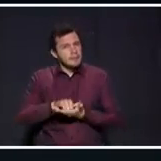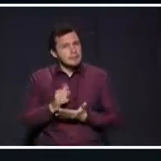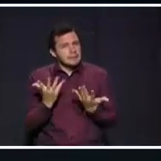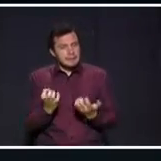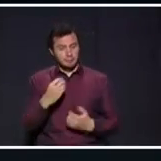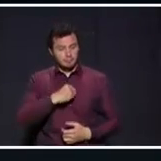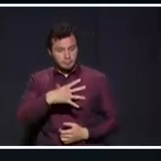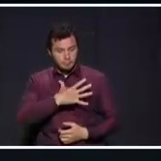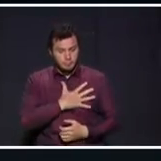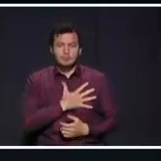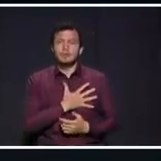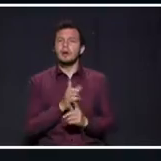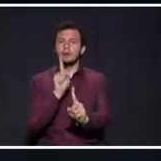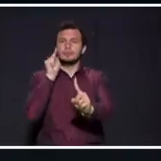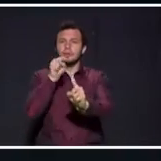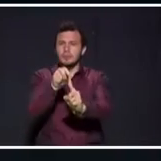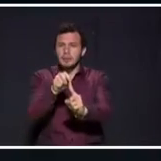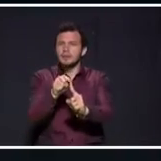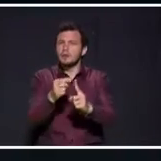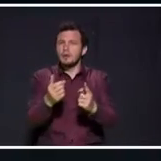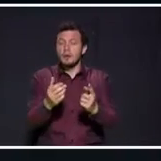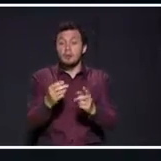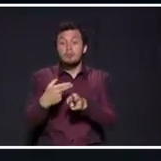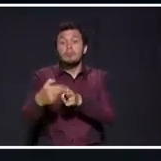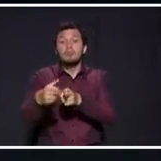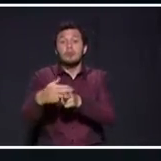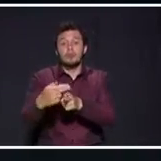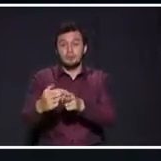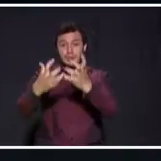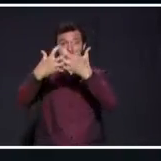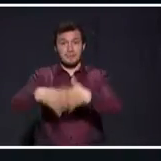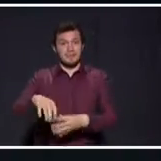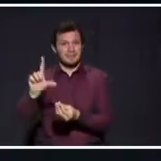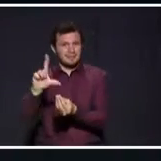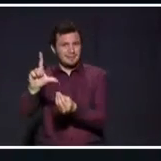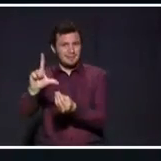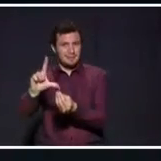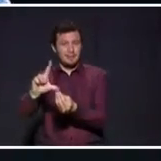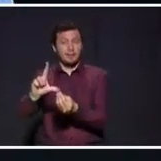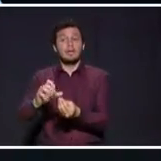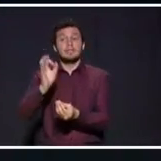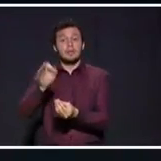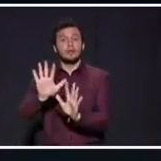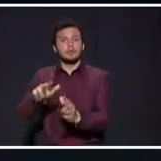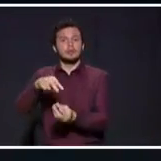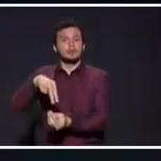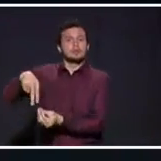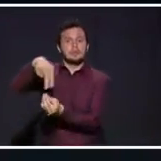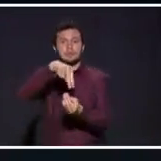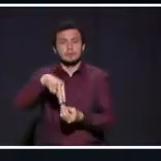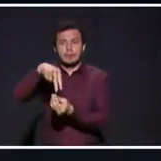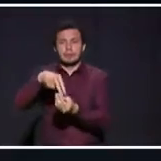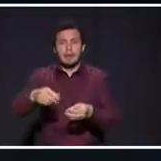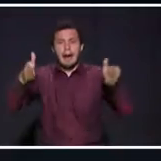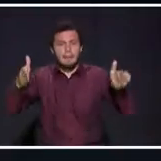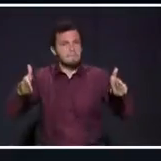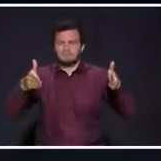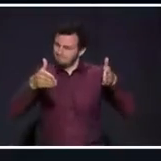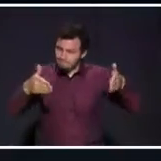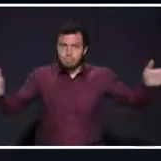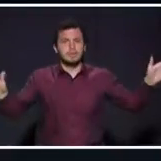puedan utilizarse próximamente la fábrica de licores va a tener una circunstancia de rompimiento de fronteras tenemos que adelantarnos